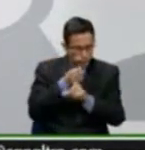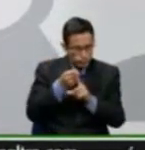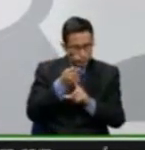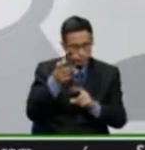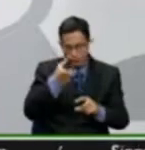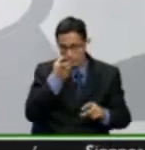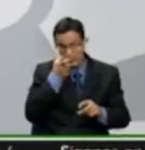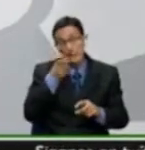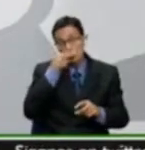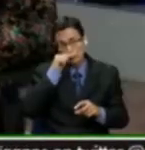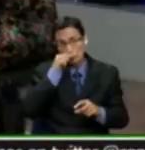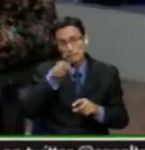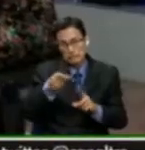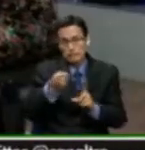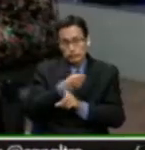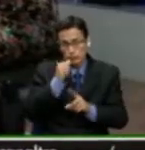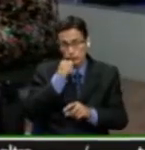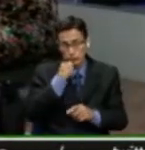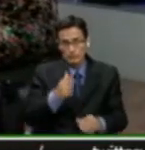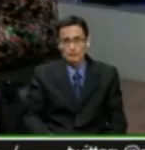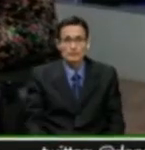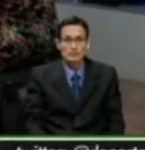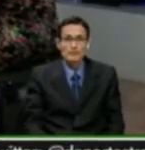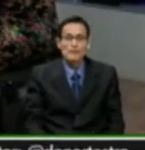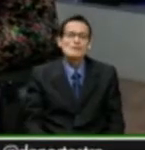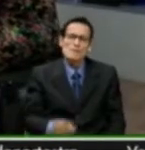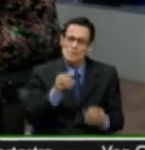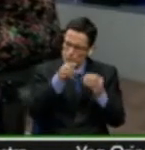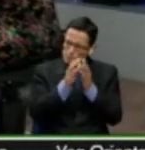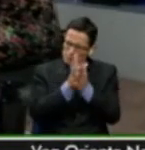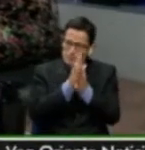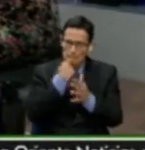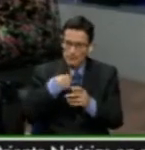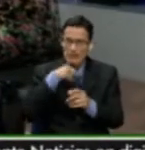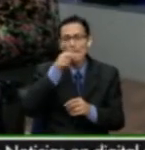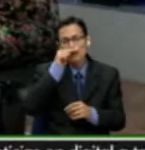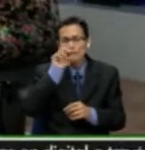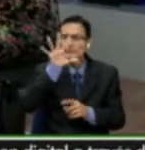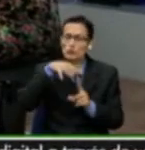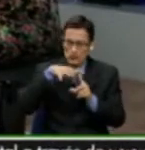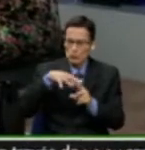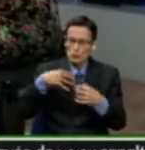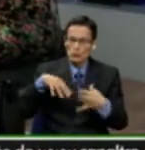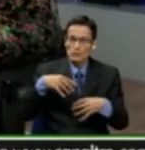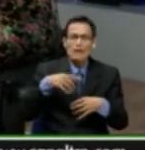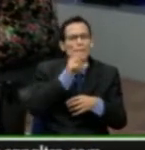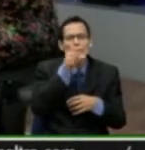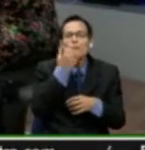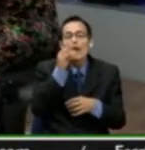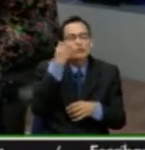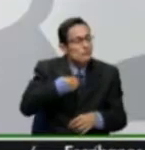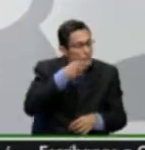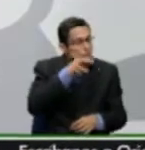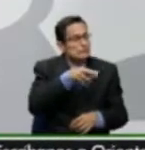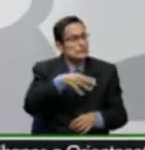víctimas. Eso, precisamente sobre ese caso que nos mencionaba, si hay algún caso similar, ¿a dónde se puede denunciar, a dónde se puede acudir?